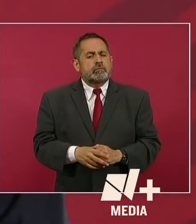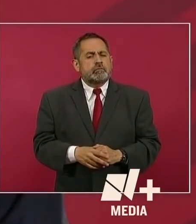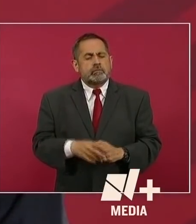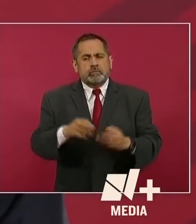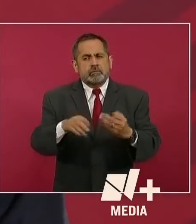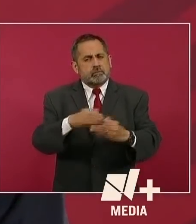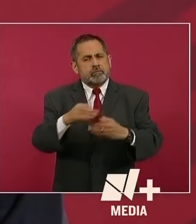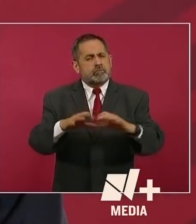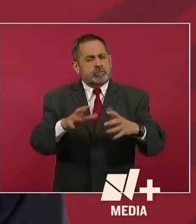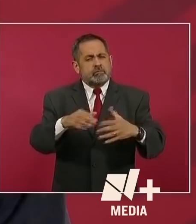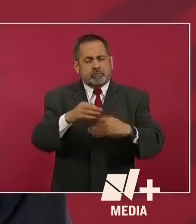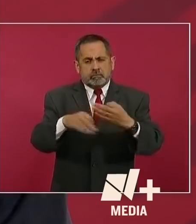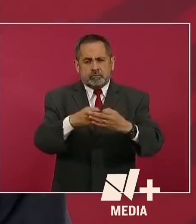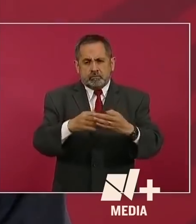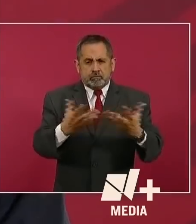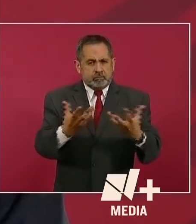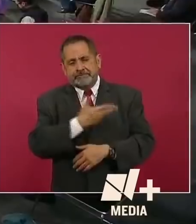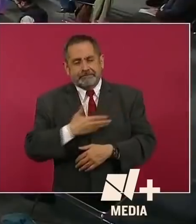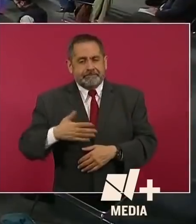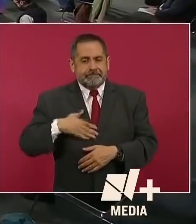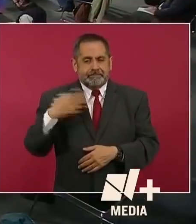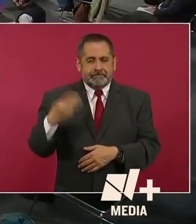todos los que participaron.